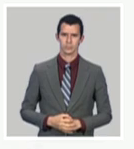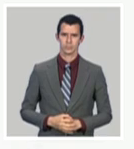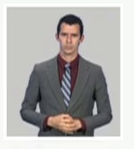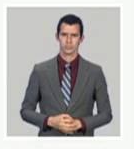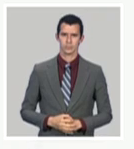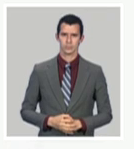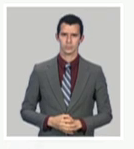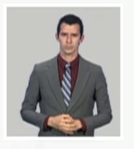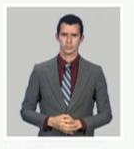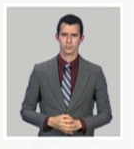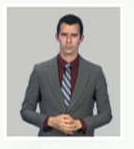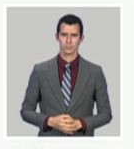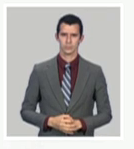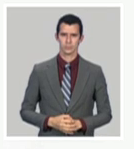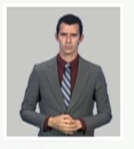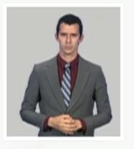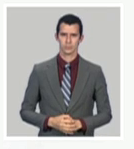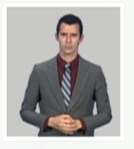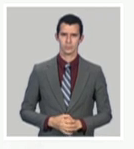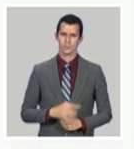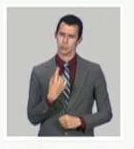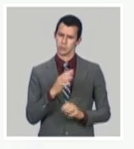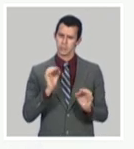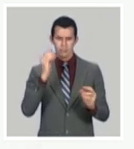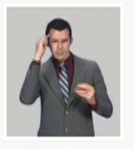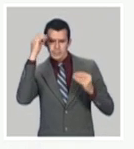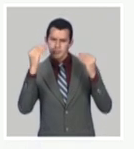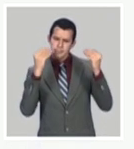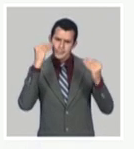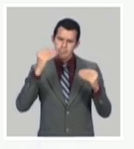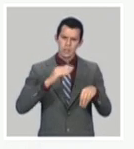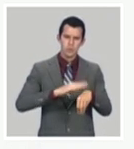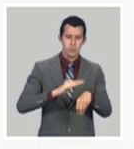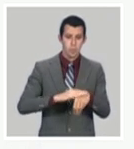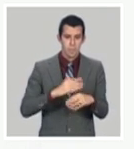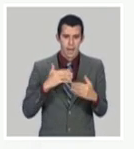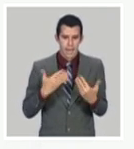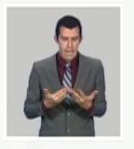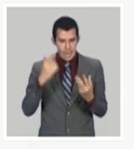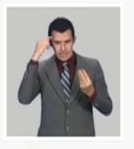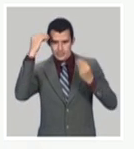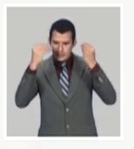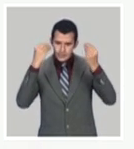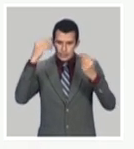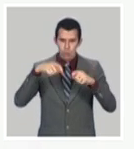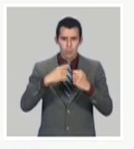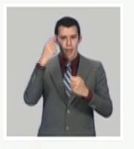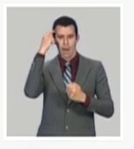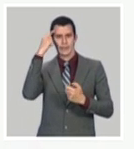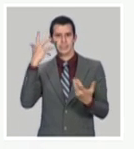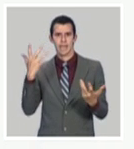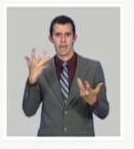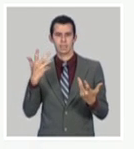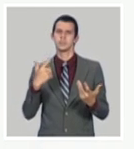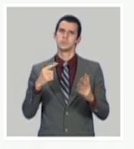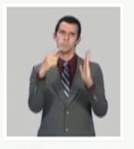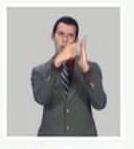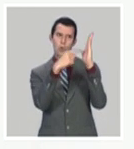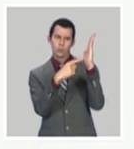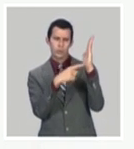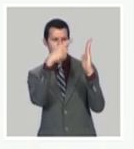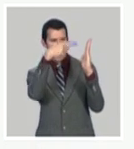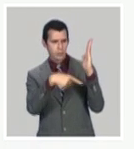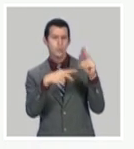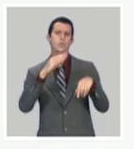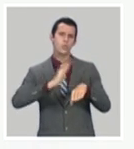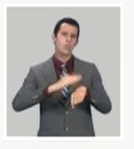hemos estado evaluando. No creo que las pueda mencionar todas, pero creo que es bueno compartirlas. Yo creo que ha habido